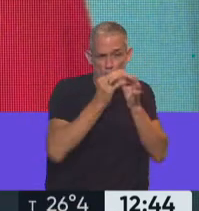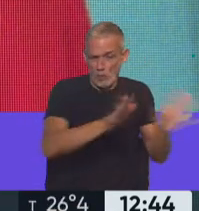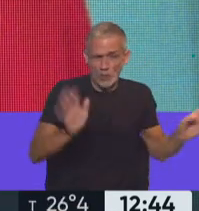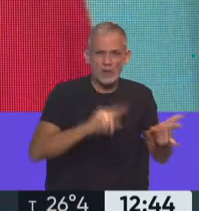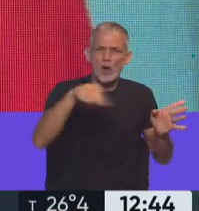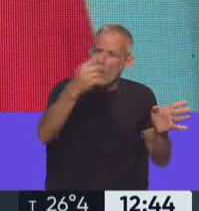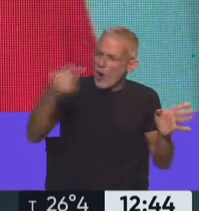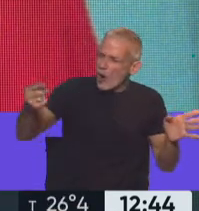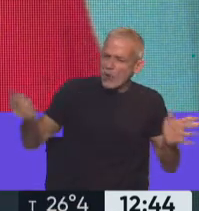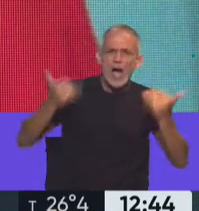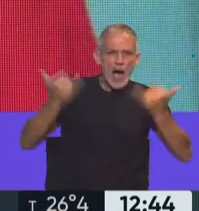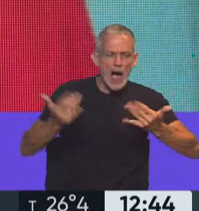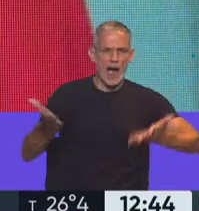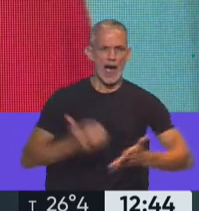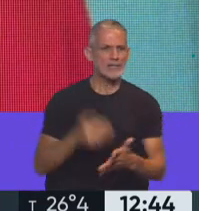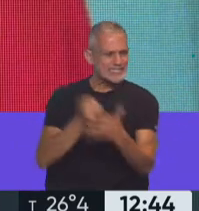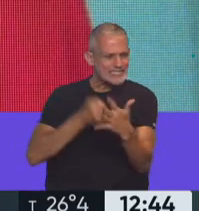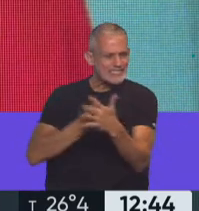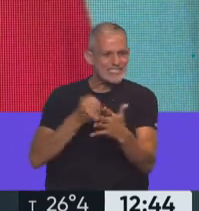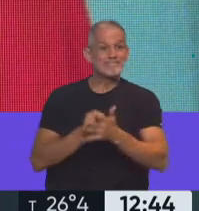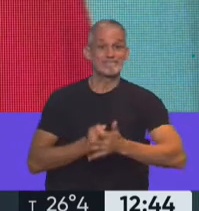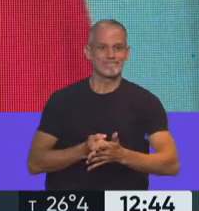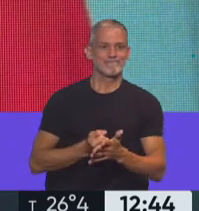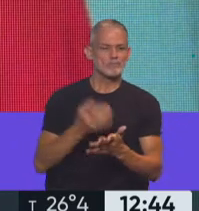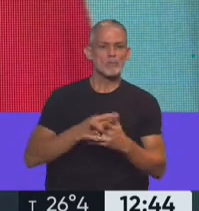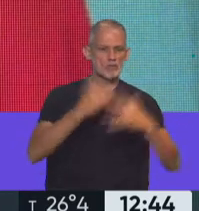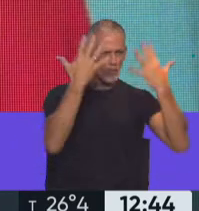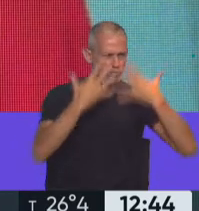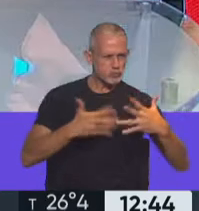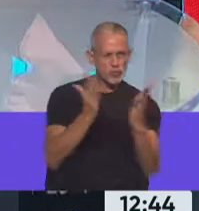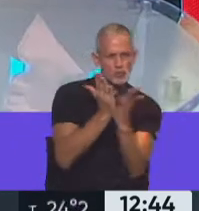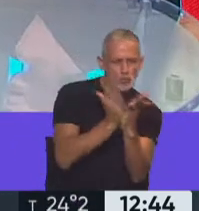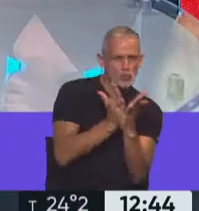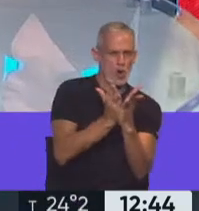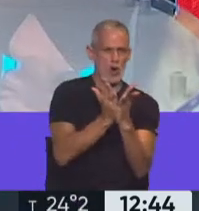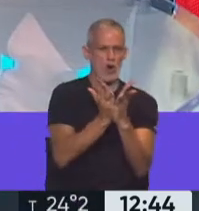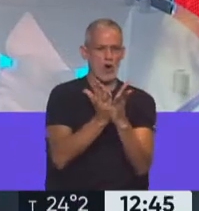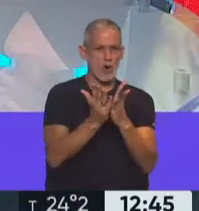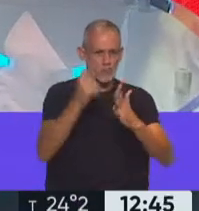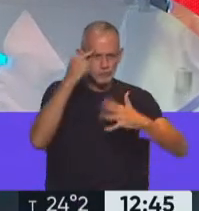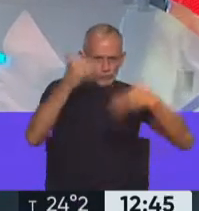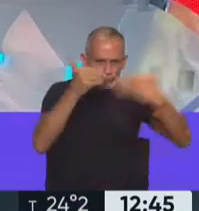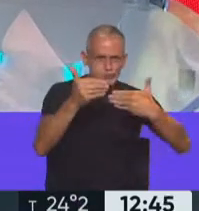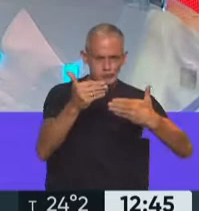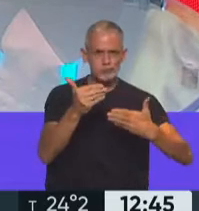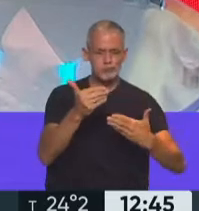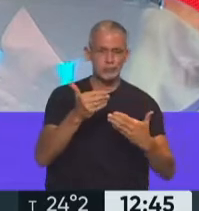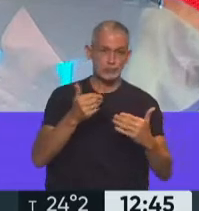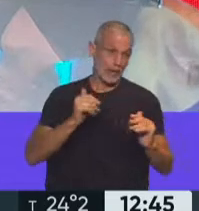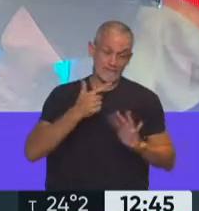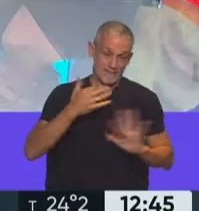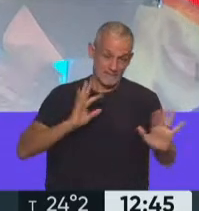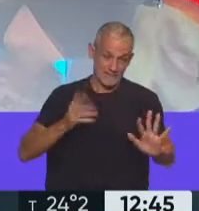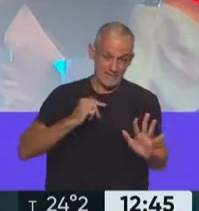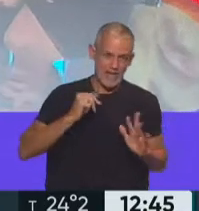oportunidad pero mucho para eso realmente peleo muchísimo se formó estudio la verdad que escucharla hablar a ella